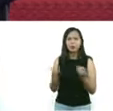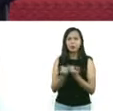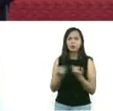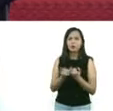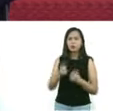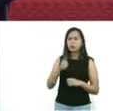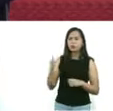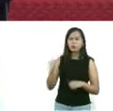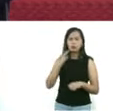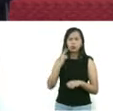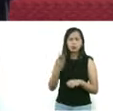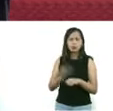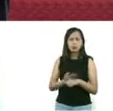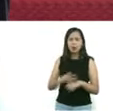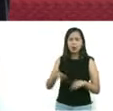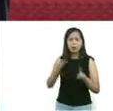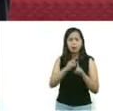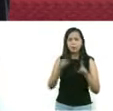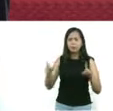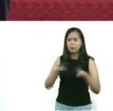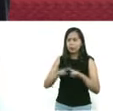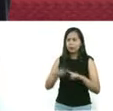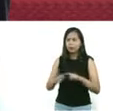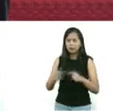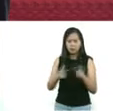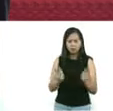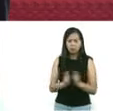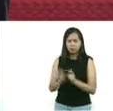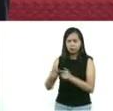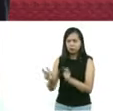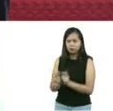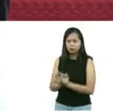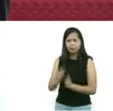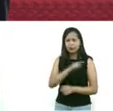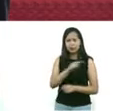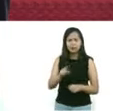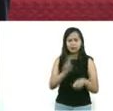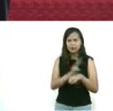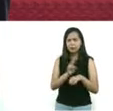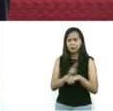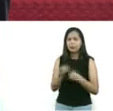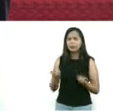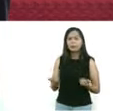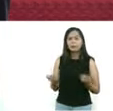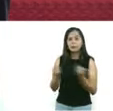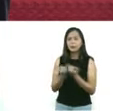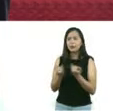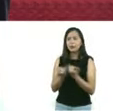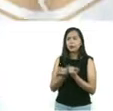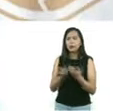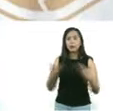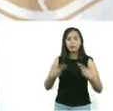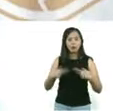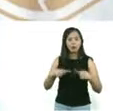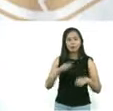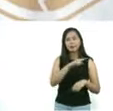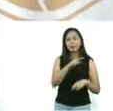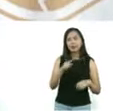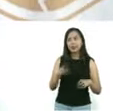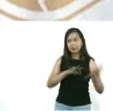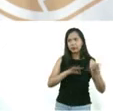con personas que coordinan distintos grupos del comercio en vía pública y de igual manera con el comercio establecido en el